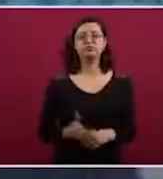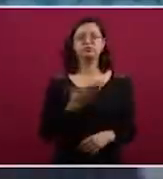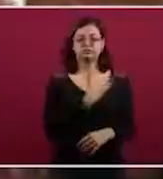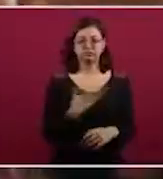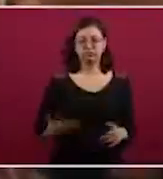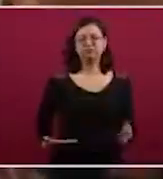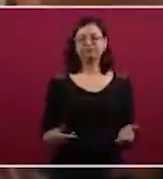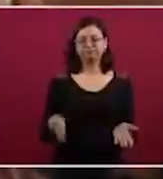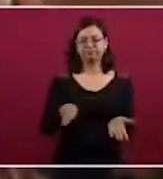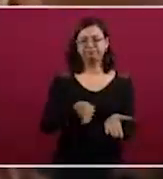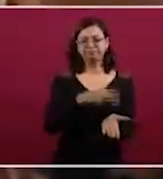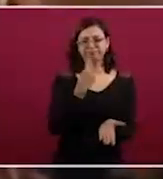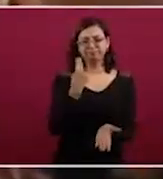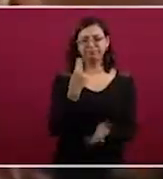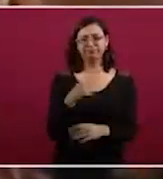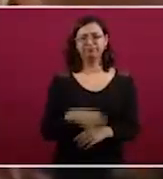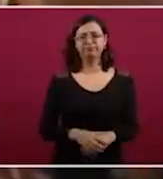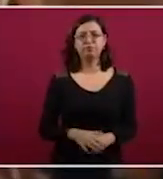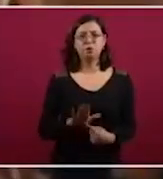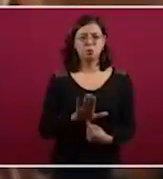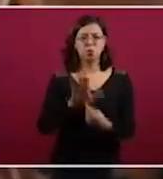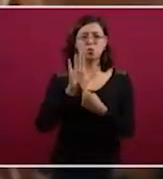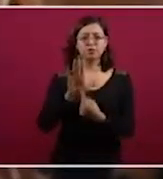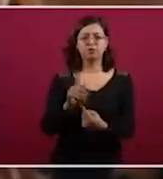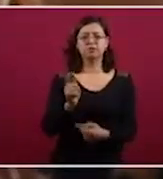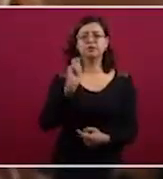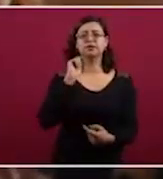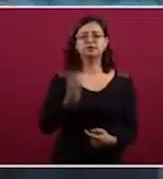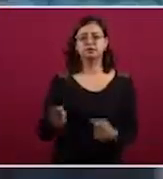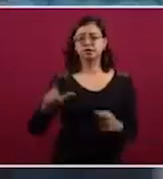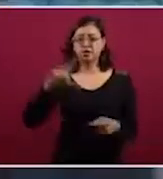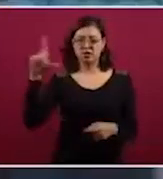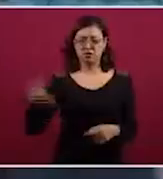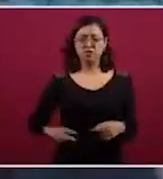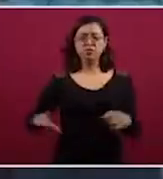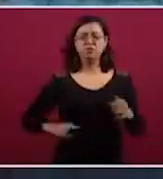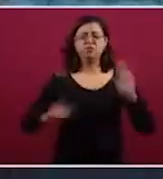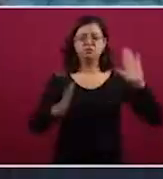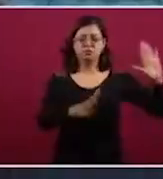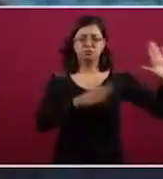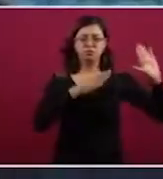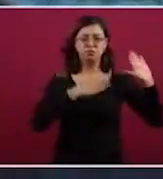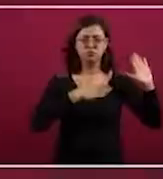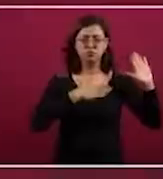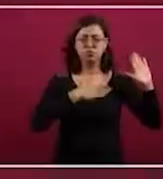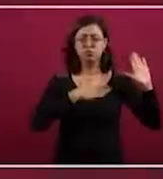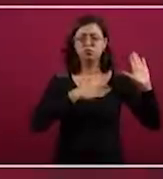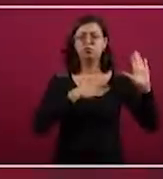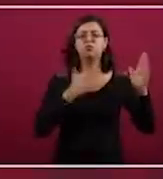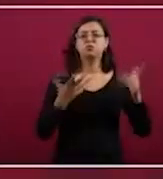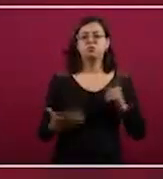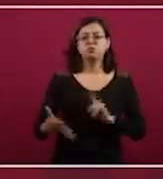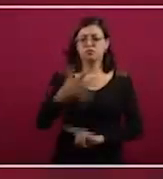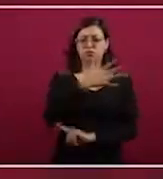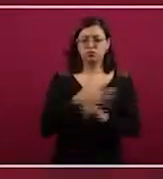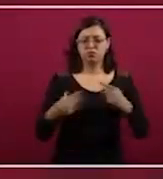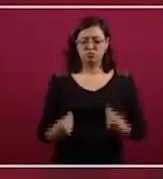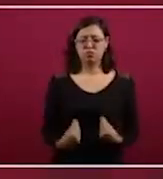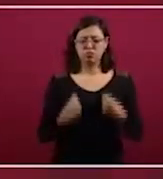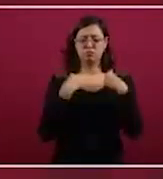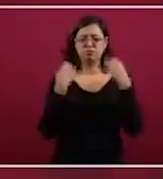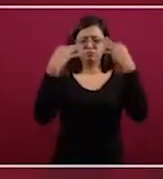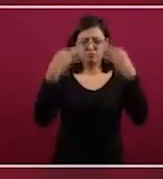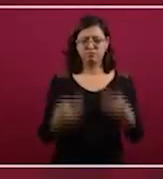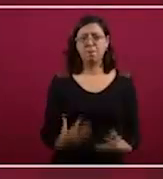señor presidente, y es muestra del compromiso que tiene este gobierno para garantizar una mejor calidad